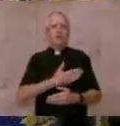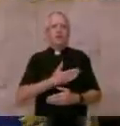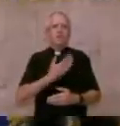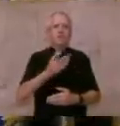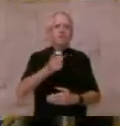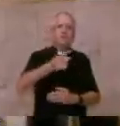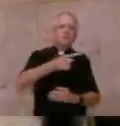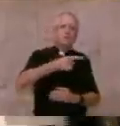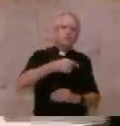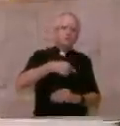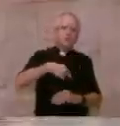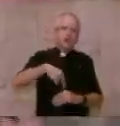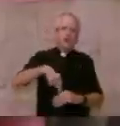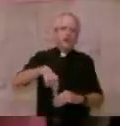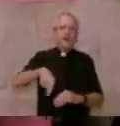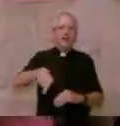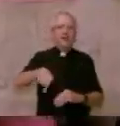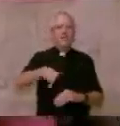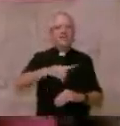ten piedad de nosotros.